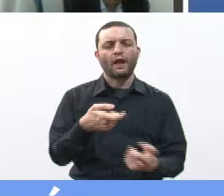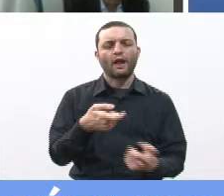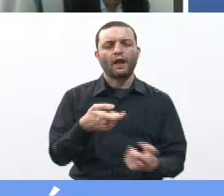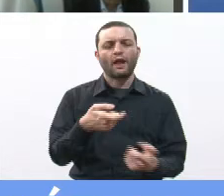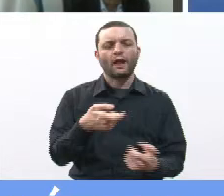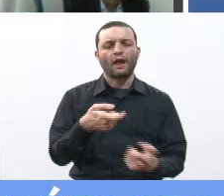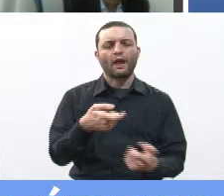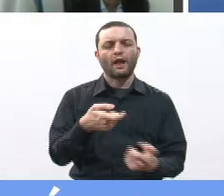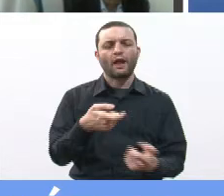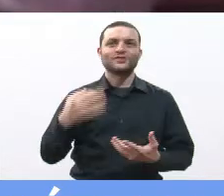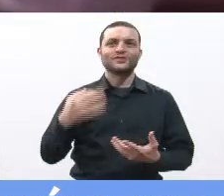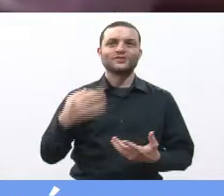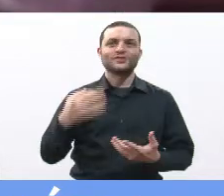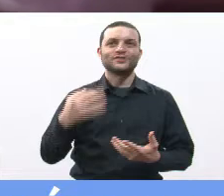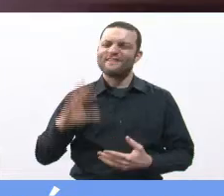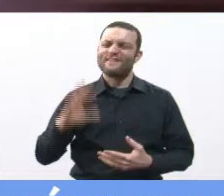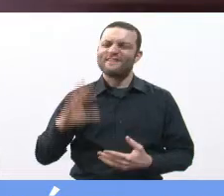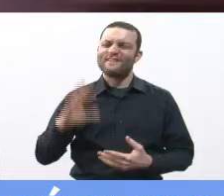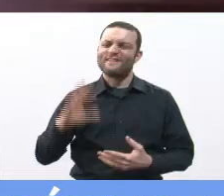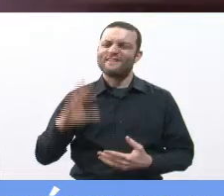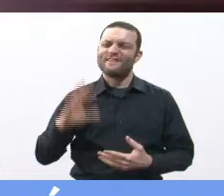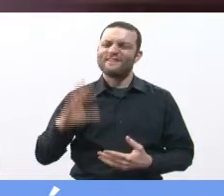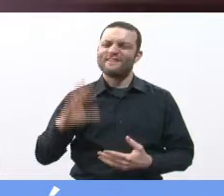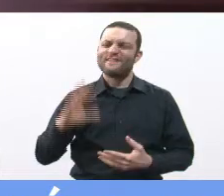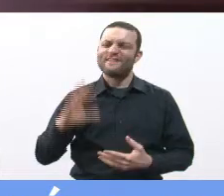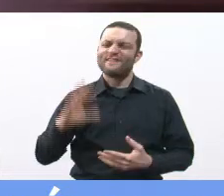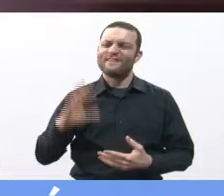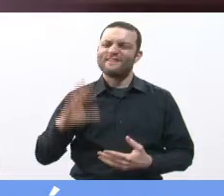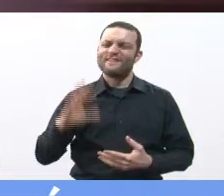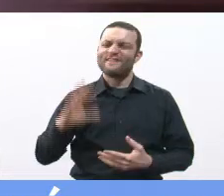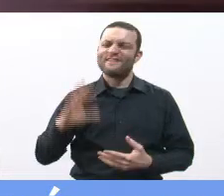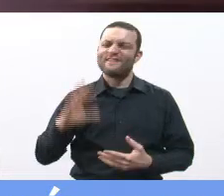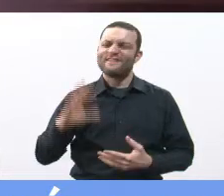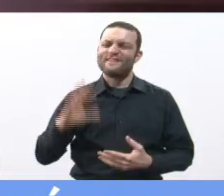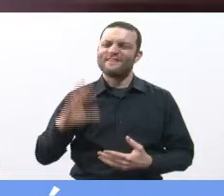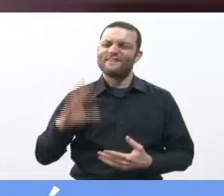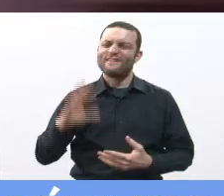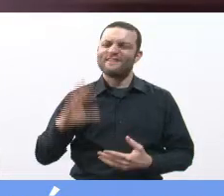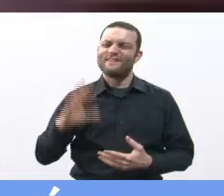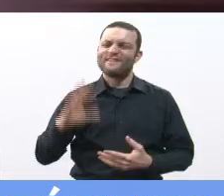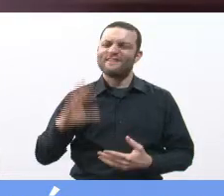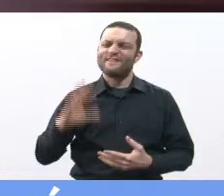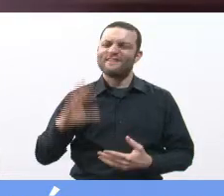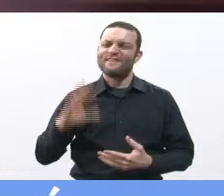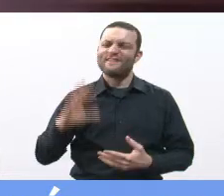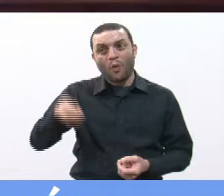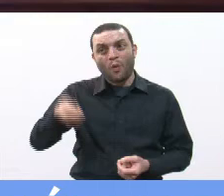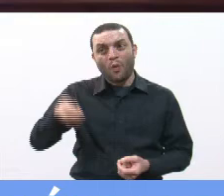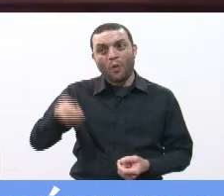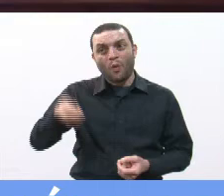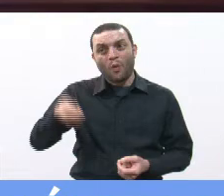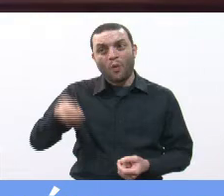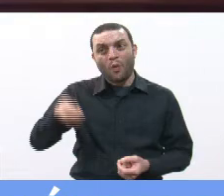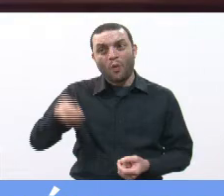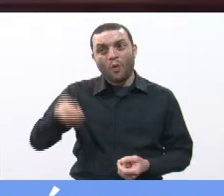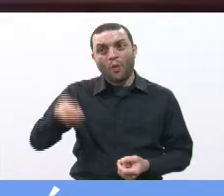digo, era la crónica de la muerte anunciada. Aunque hubieran venido de rodilla, ya estaban condenados de antemano a